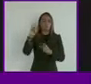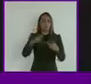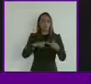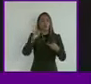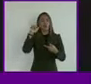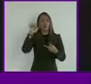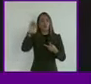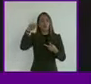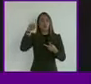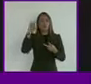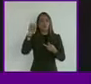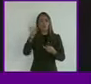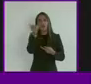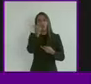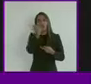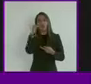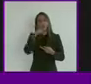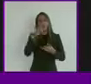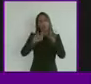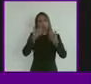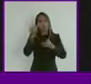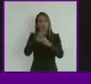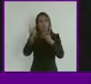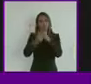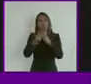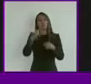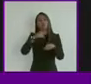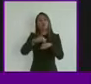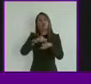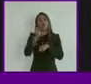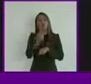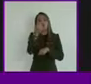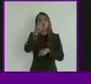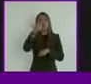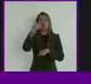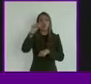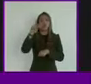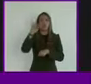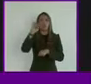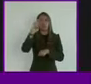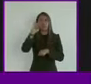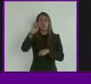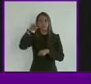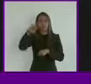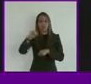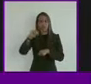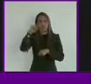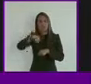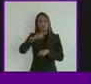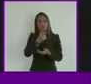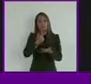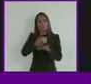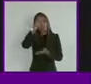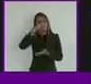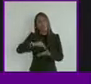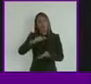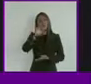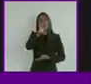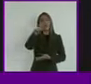Segura, estudiante de la Escuela Nacional Preparatoria Número 1, Gabino Barreda de la Universidad Nacional Autónoma de México. Amaya Sierra del